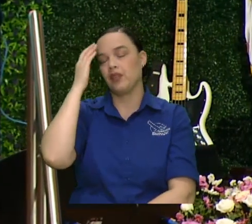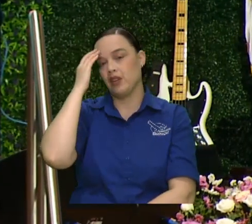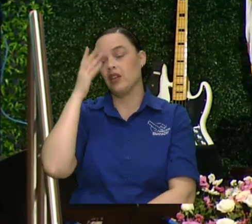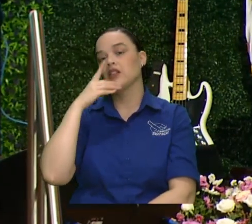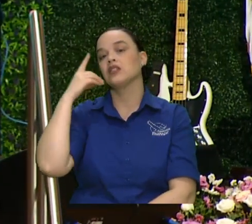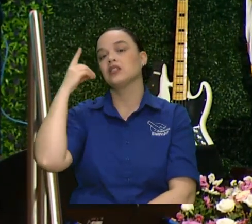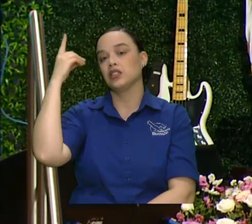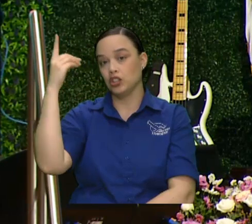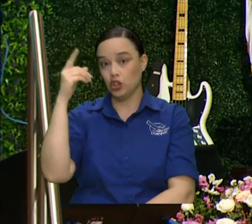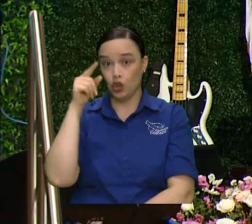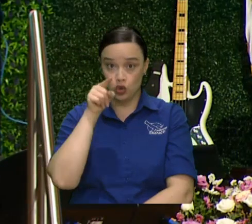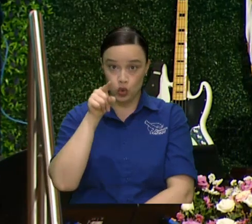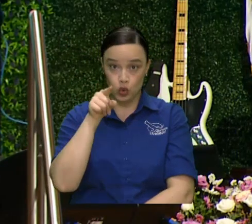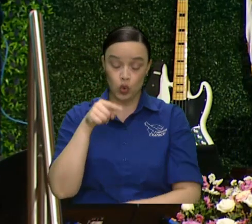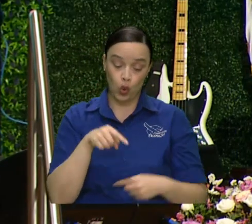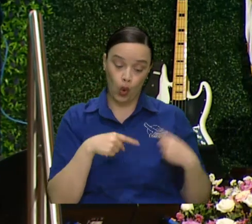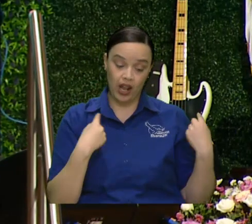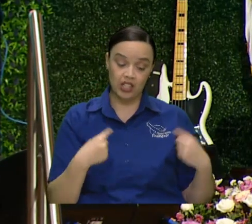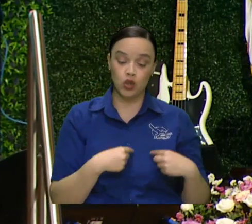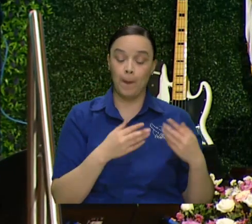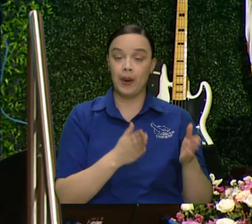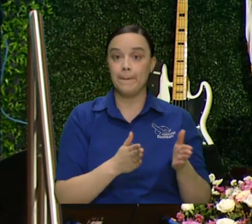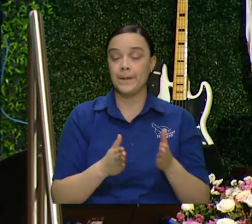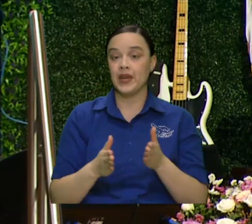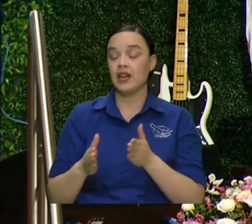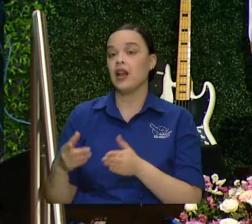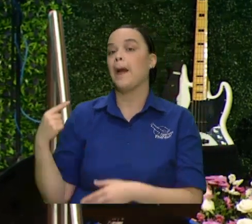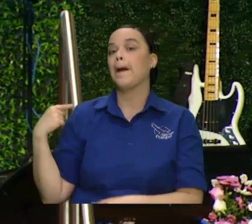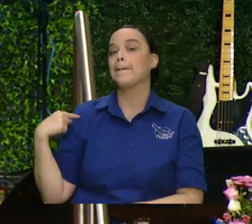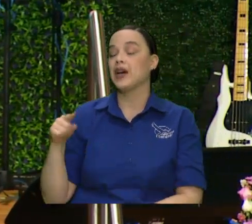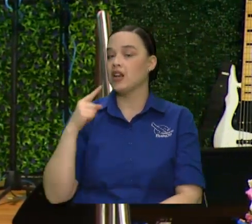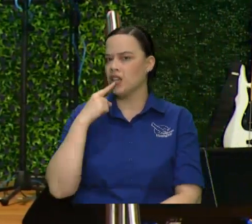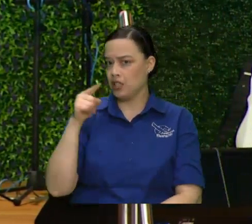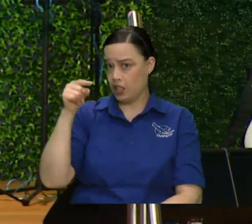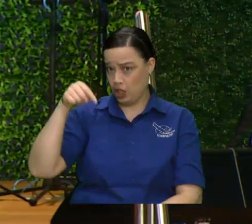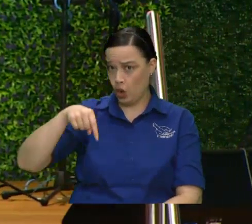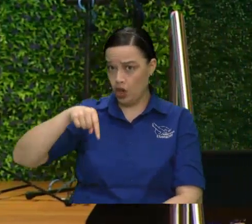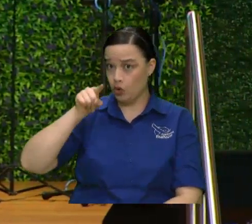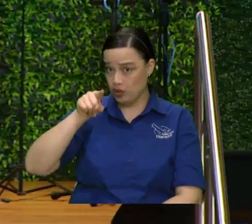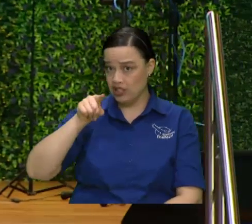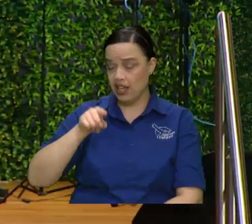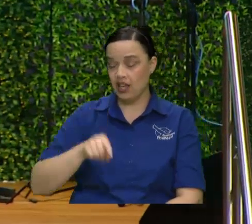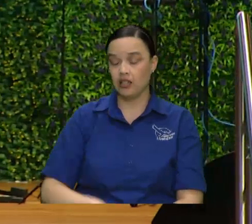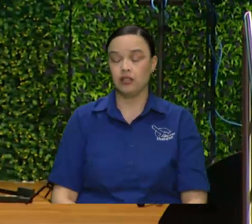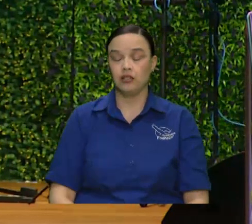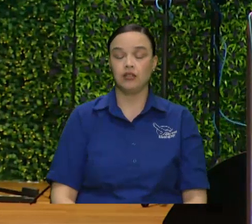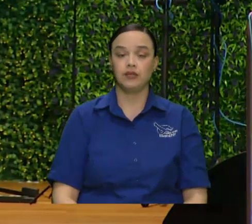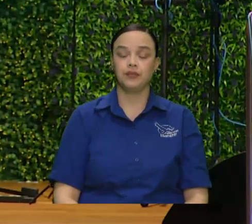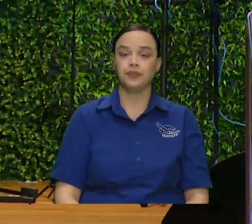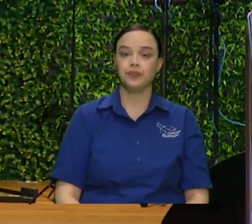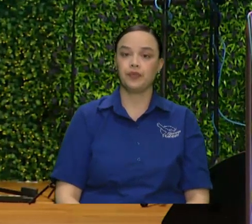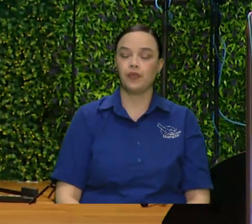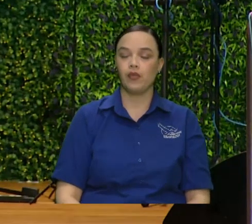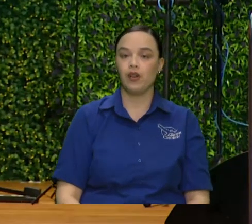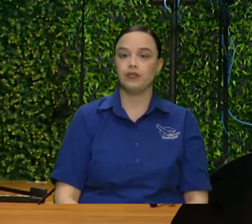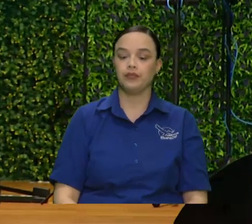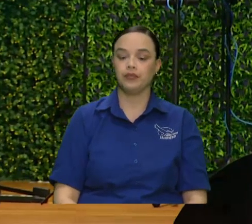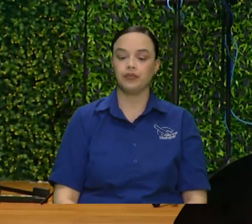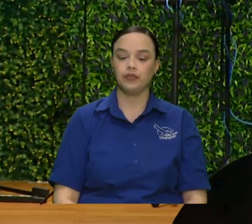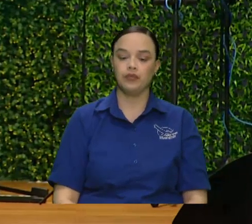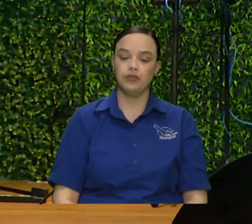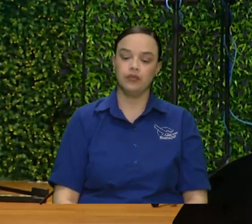preparando su corazoncito para lo que le va a decir amén bueno entonces definitivamente